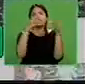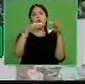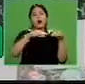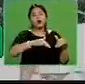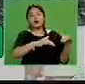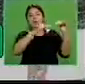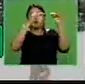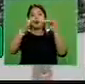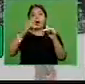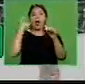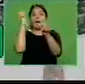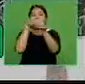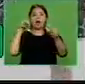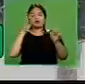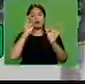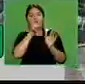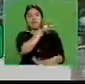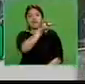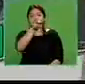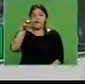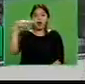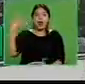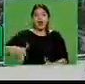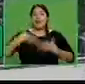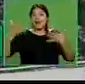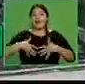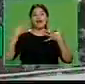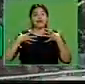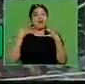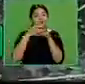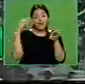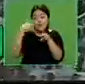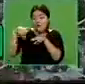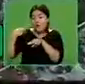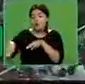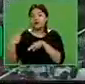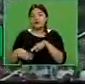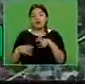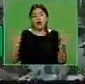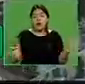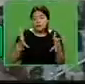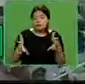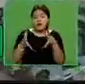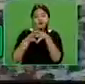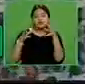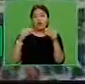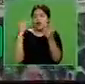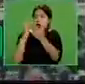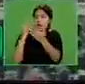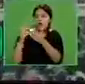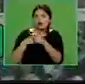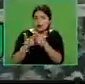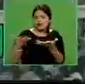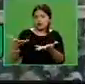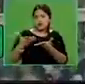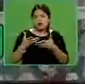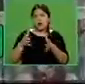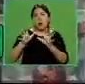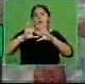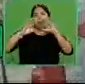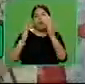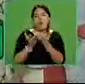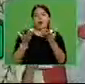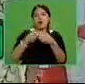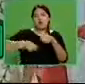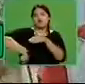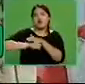que era impresionante, y a ver sobre todo la alegría de nuestros niños y niñas, donde estaban activando ellos sus escuelas, y cuando recibían un balón de